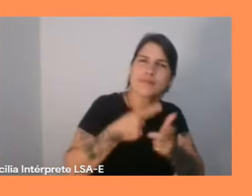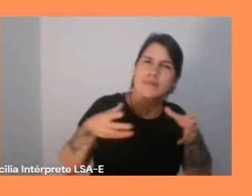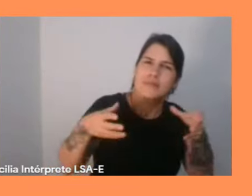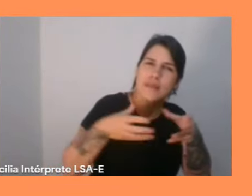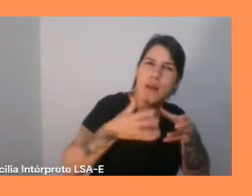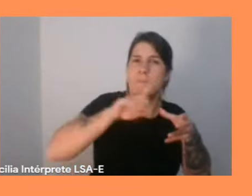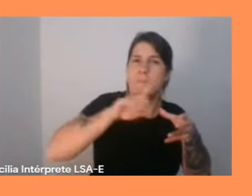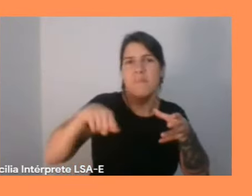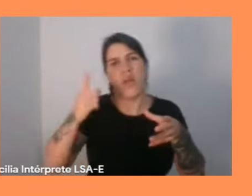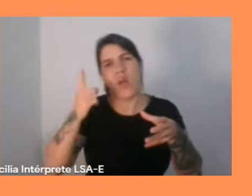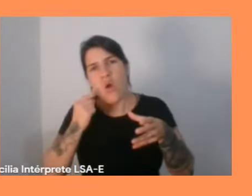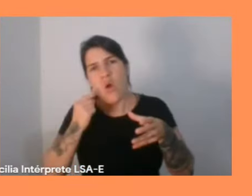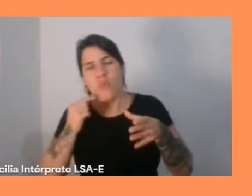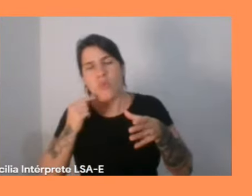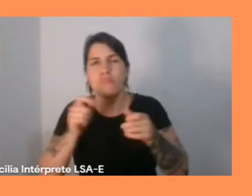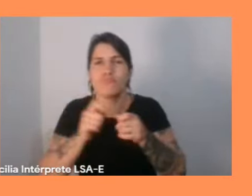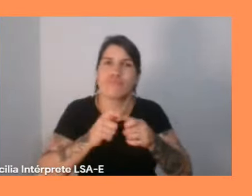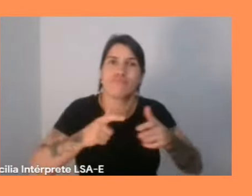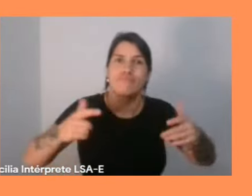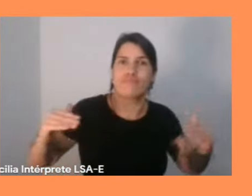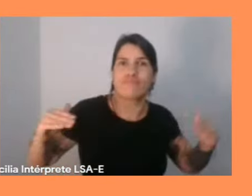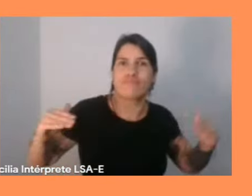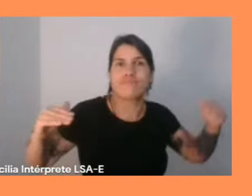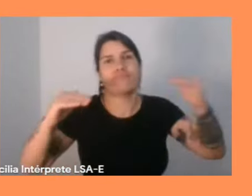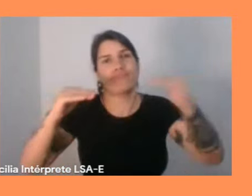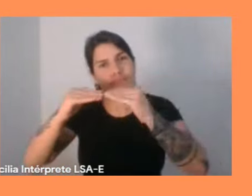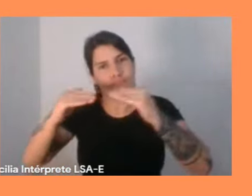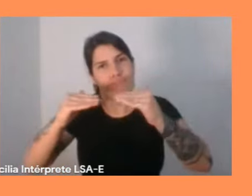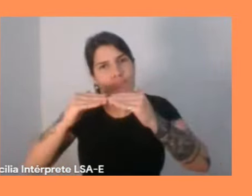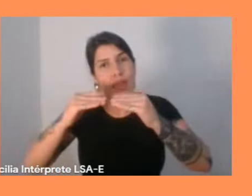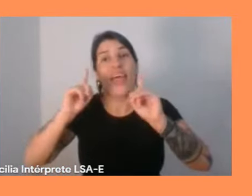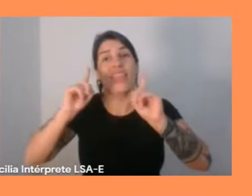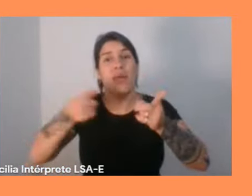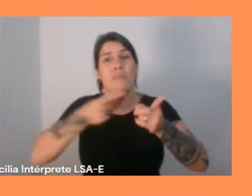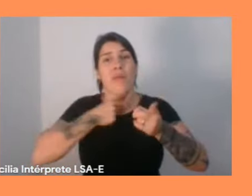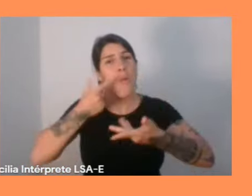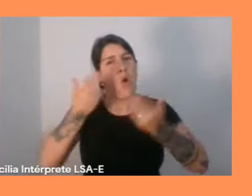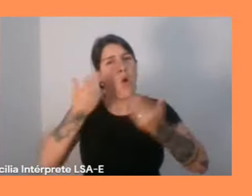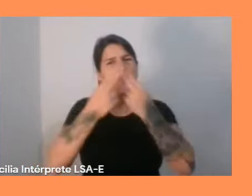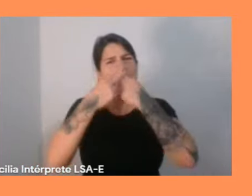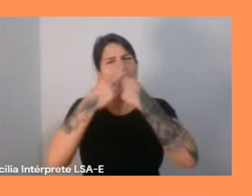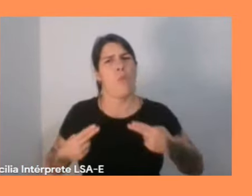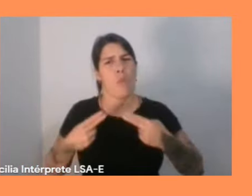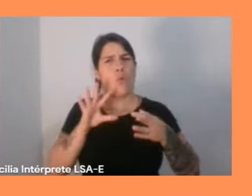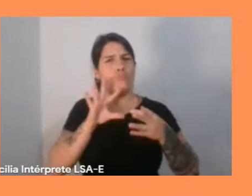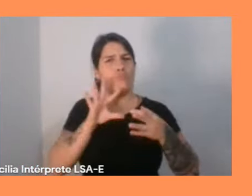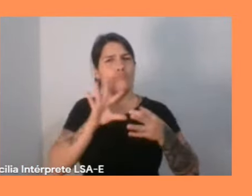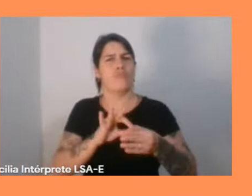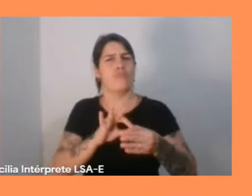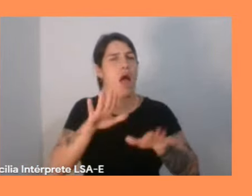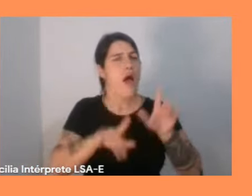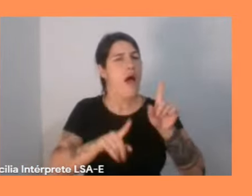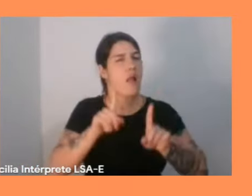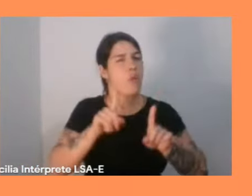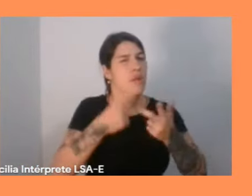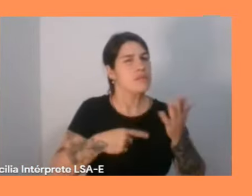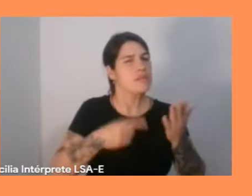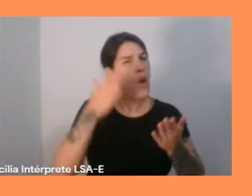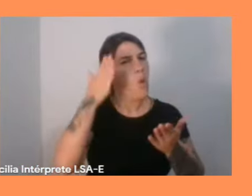de ciertas manifestaciones culturales. A partir del movimiento Me Too, yo